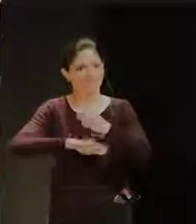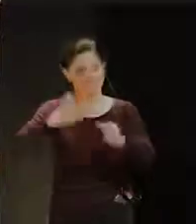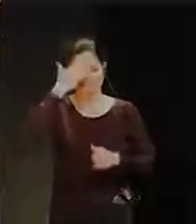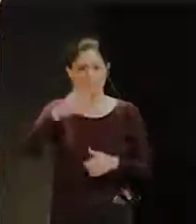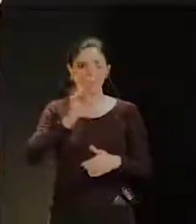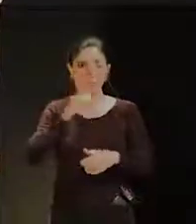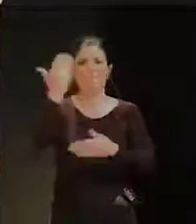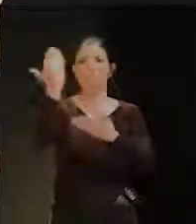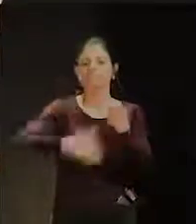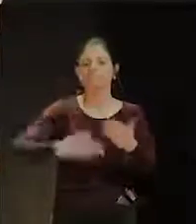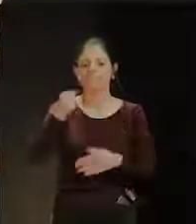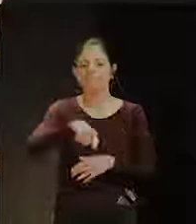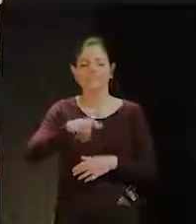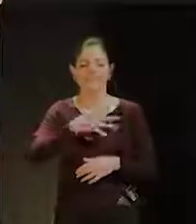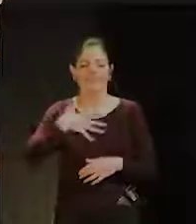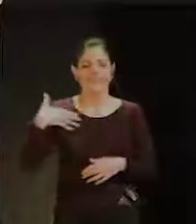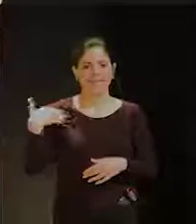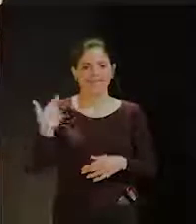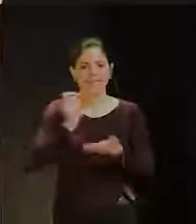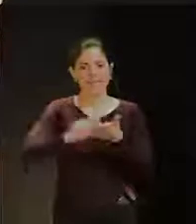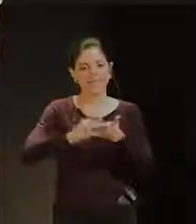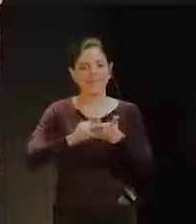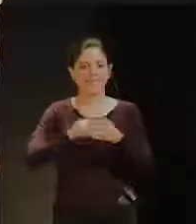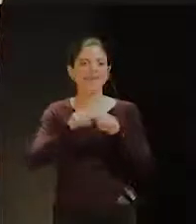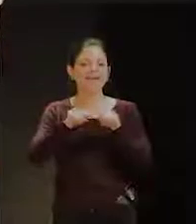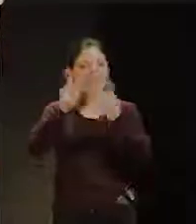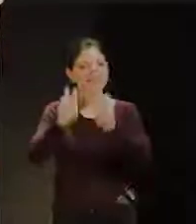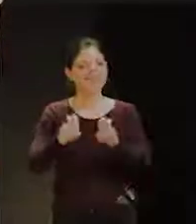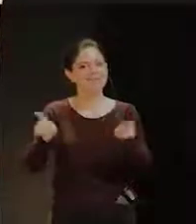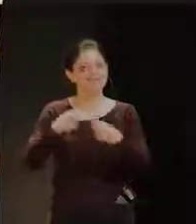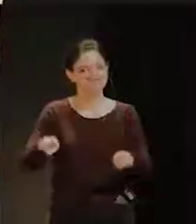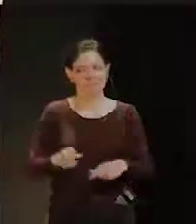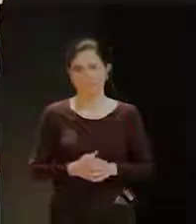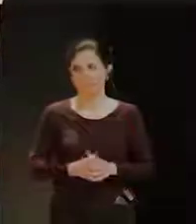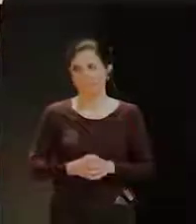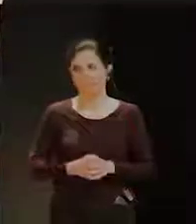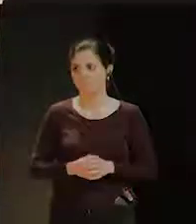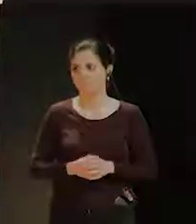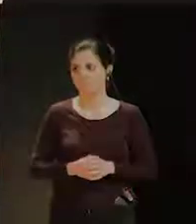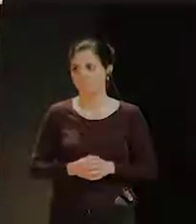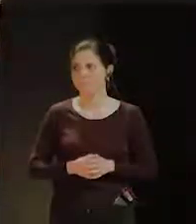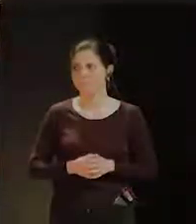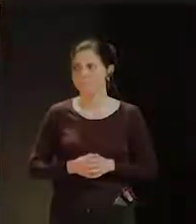O periodistas que también quieren escribir críticas sobre los conciertos.